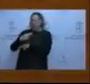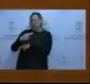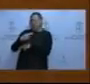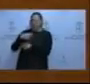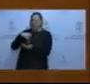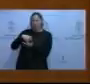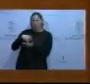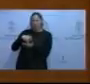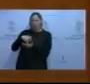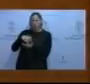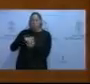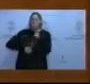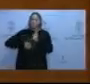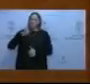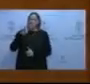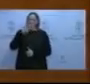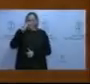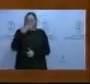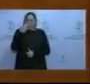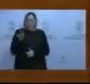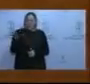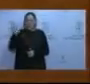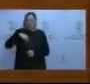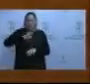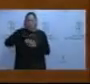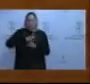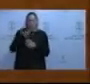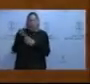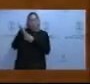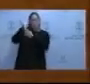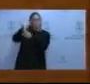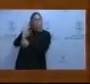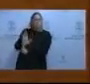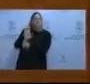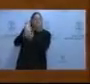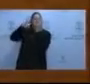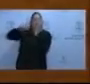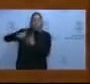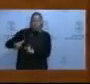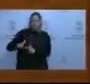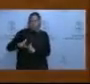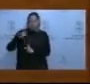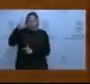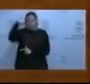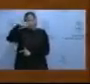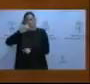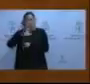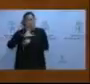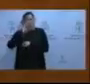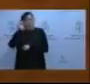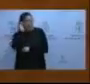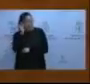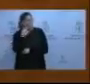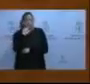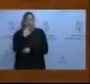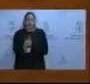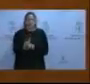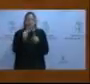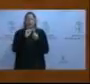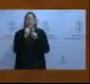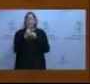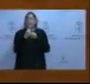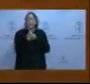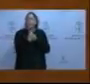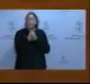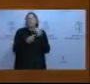interés, ¿no?, en lo que es rendición de cuentas. Yo sé que la señora consejera lo justificaba, decía que los índices de rendición se habían